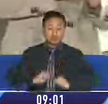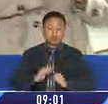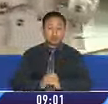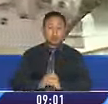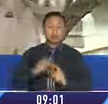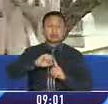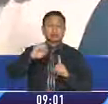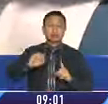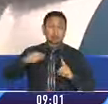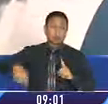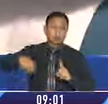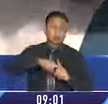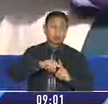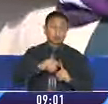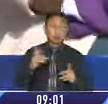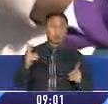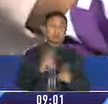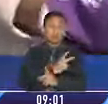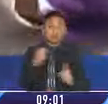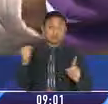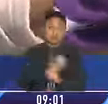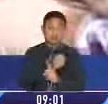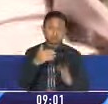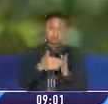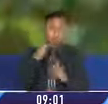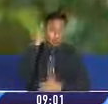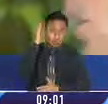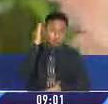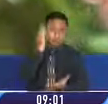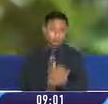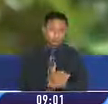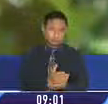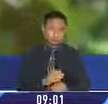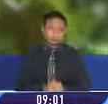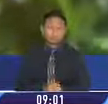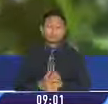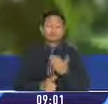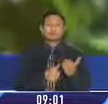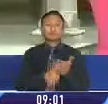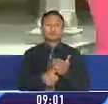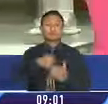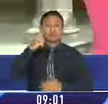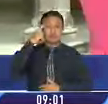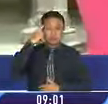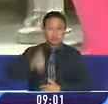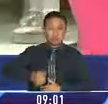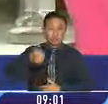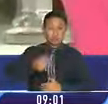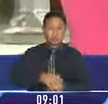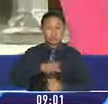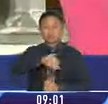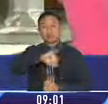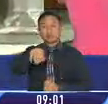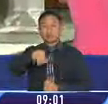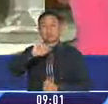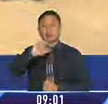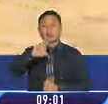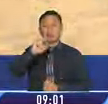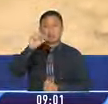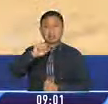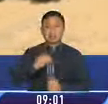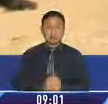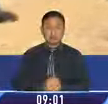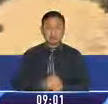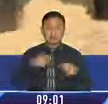sistema integral para prevenir y erradicar la violencia contra las mujeres. A criterio del ministro de Gobierno Francisco Jiménez, este en el país